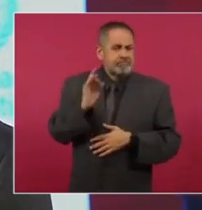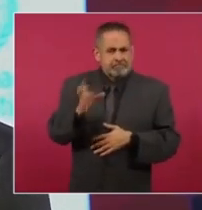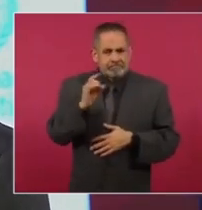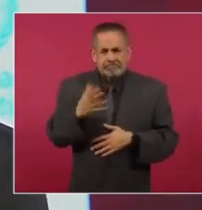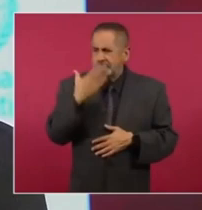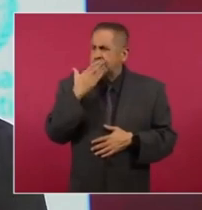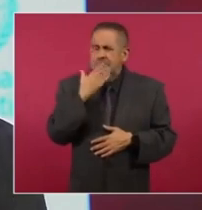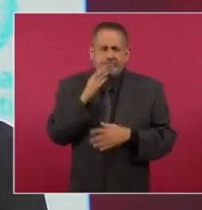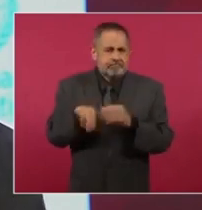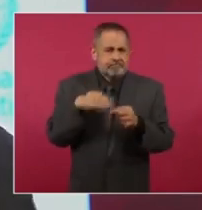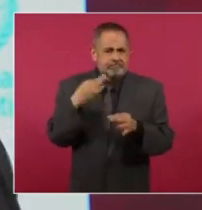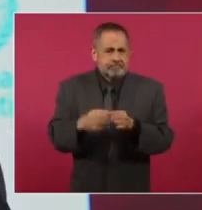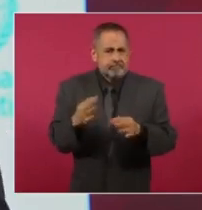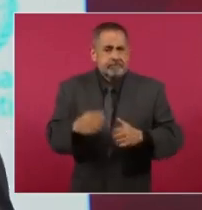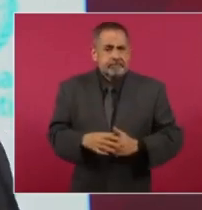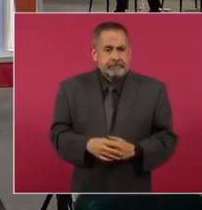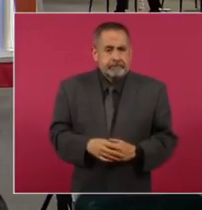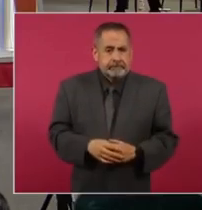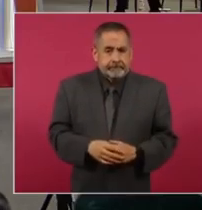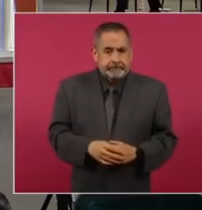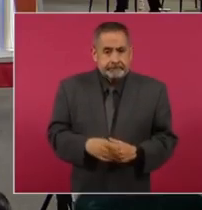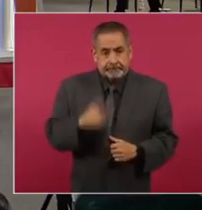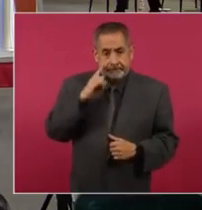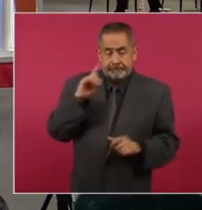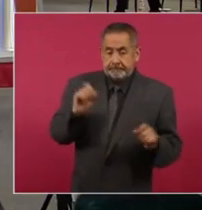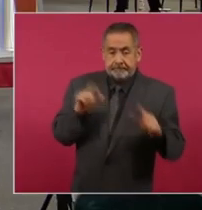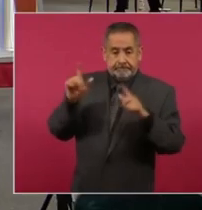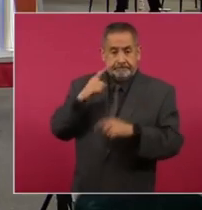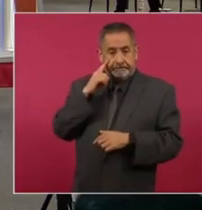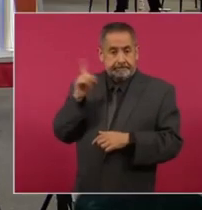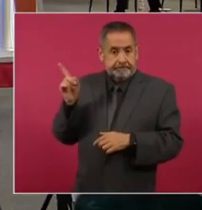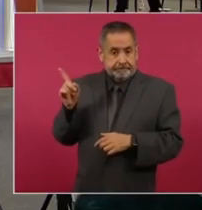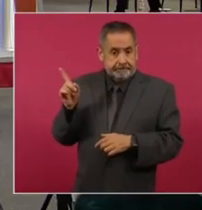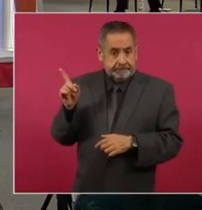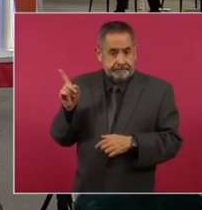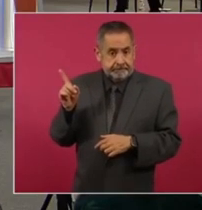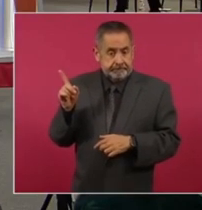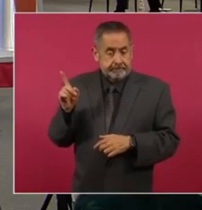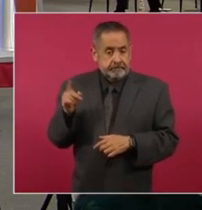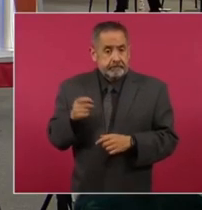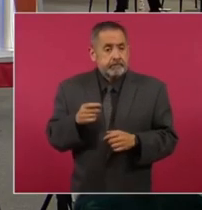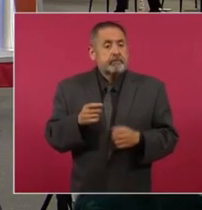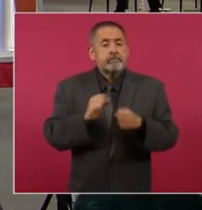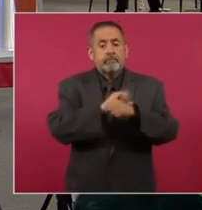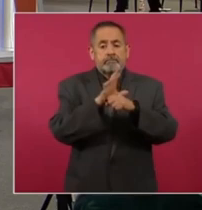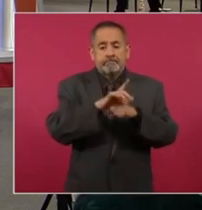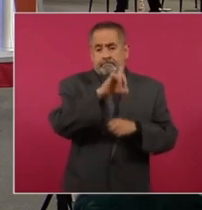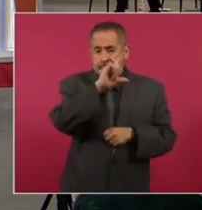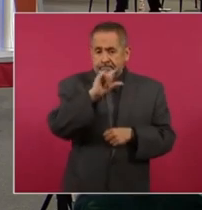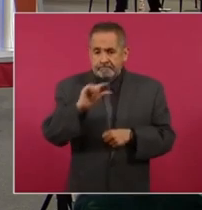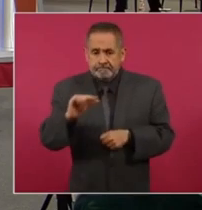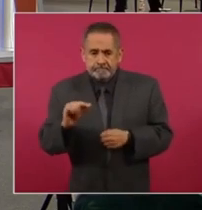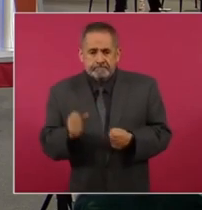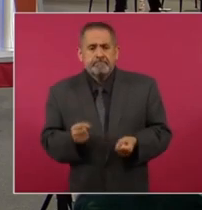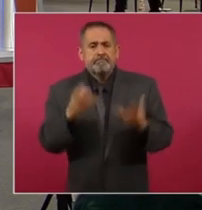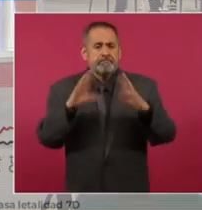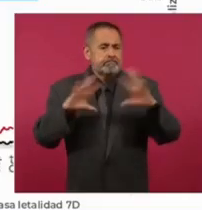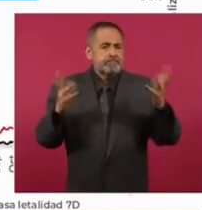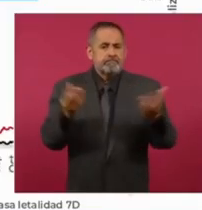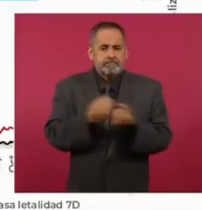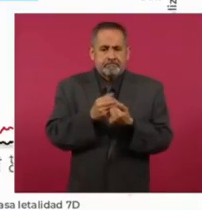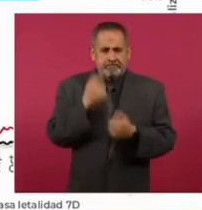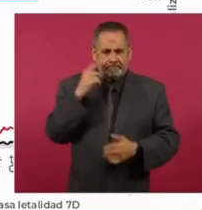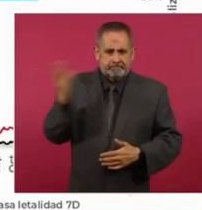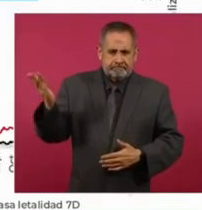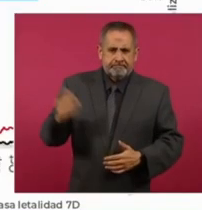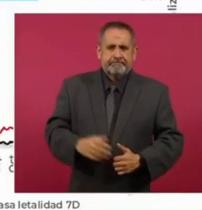venido señalando. Como se ve en la siguiente imagen, tenemos la curva epidémica que refleja el conjunto de la epidemia desde